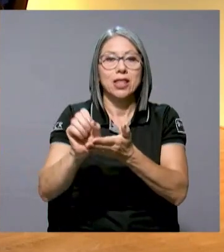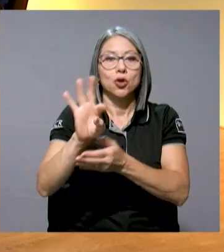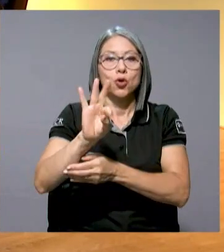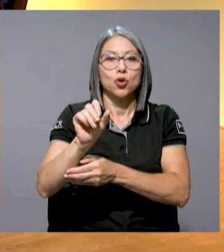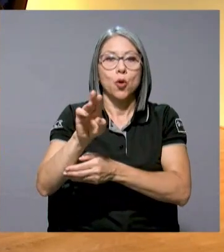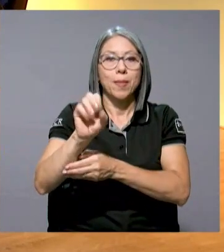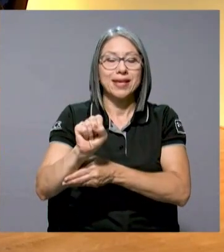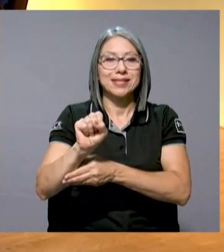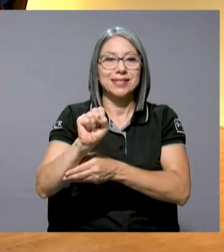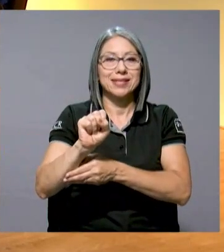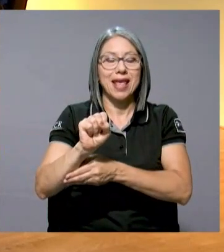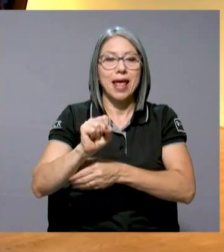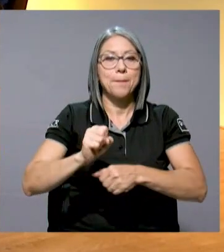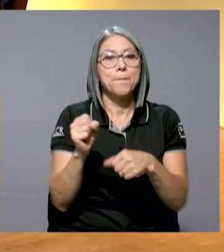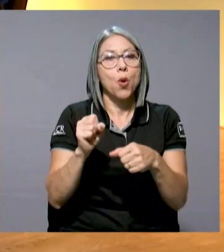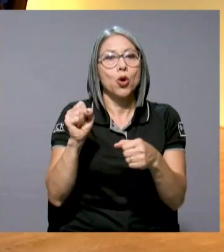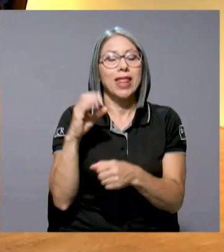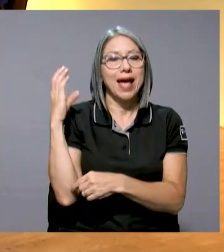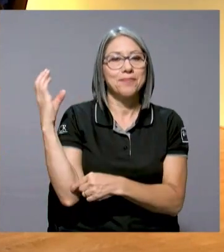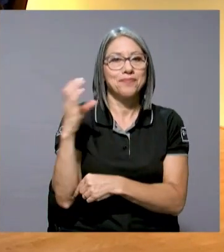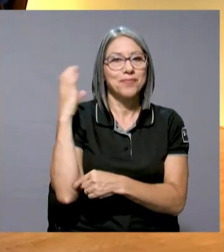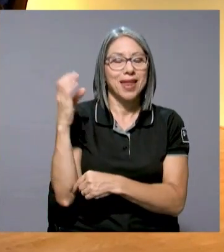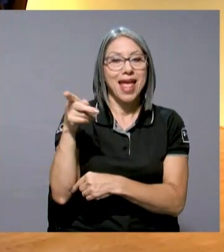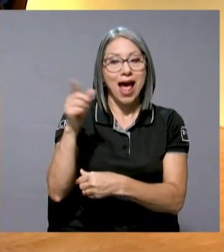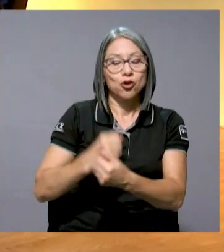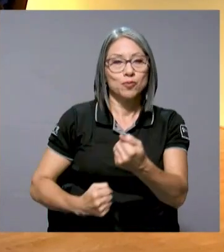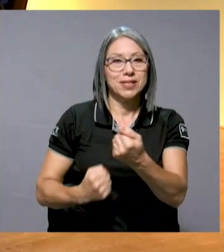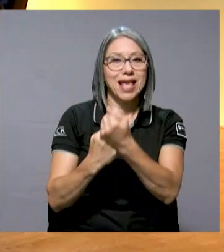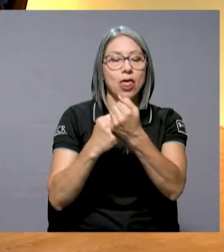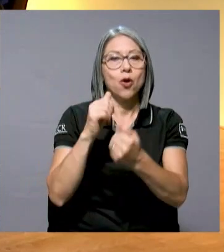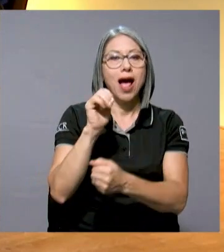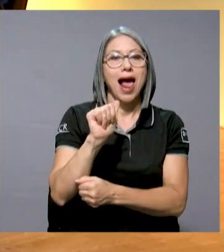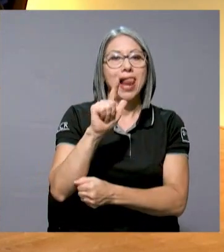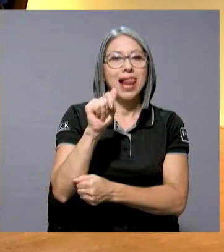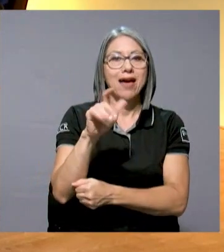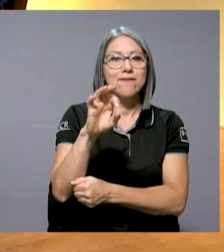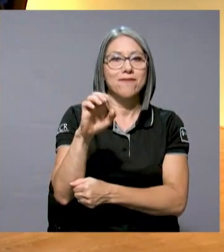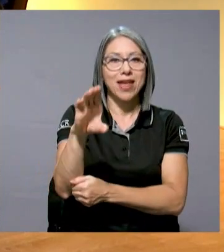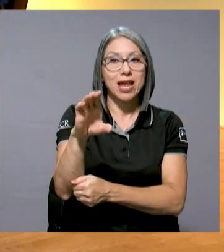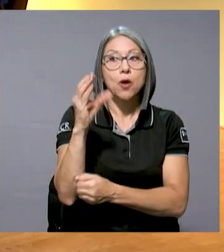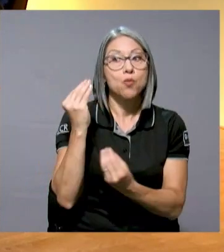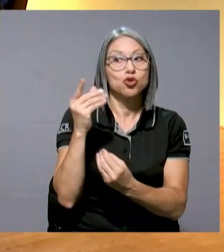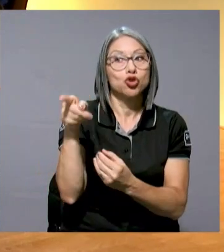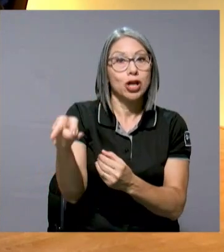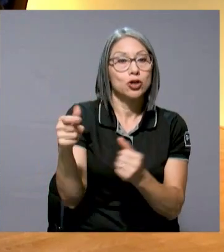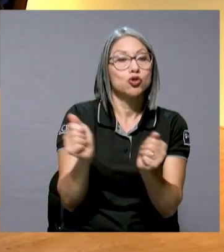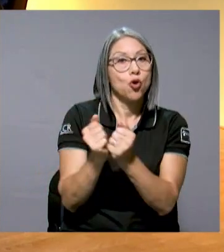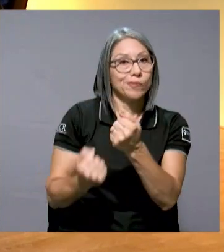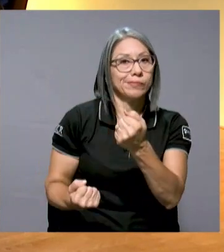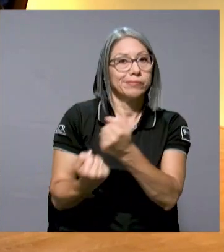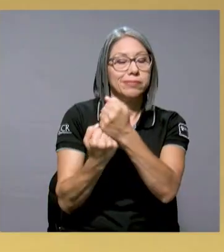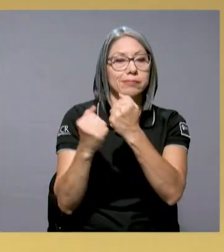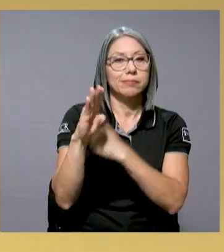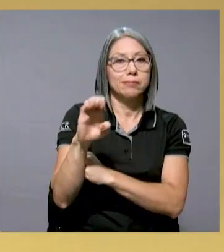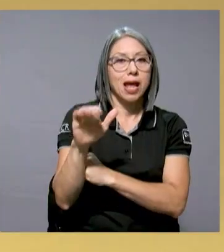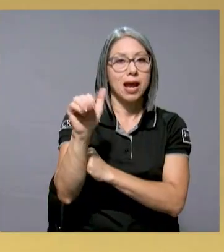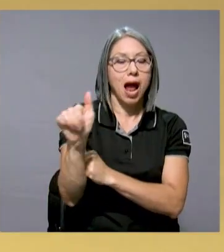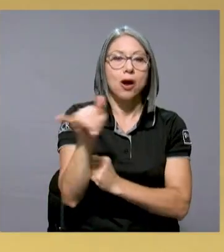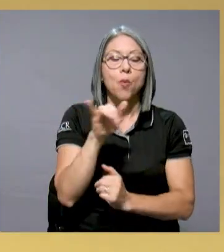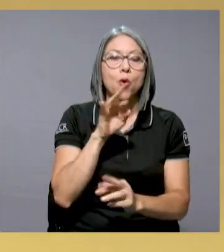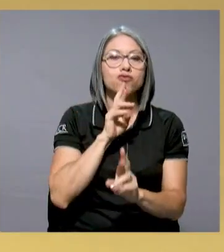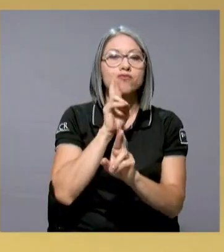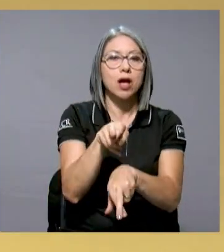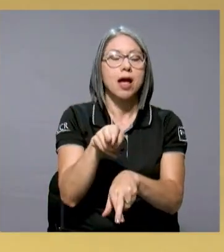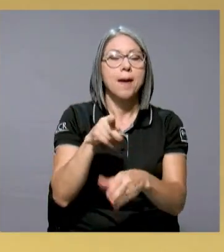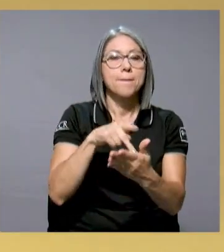auspiciado precisamente por ALAFEC. Muchos de ellos tuvieron beca, producto de los